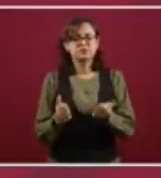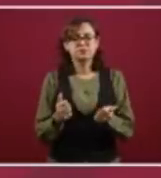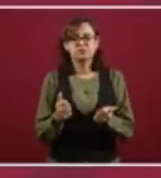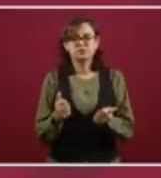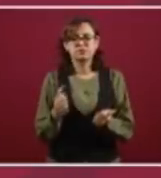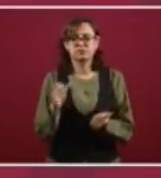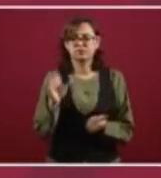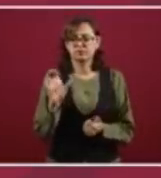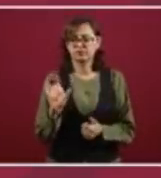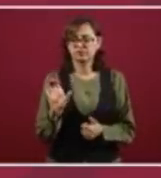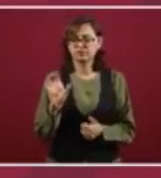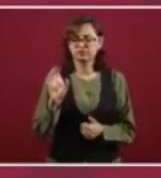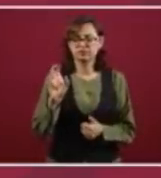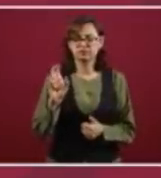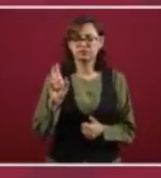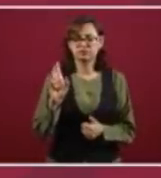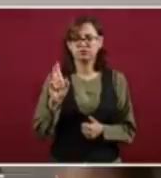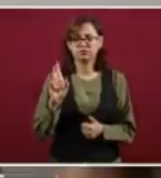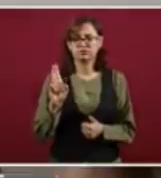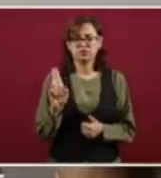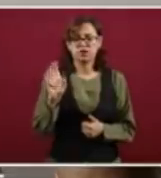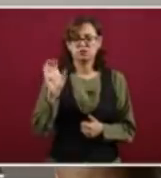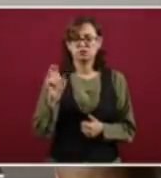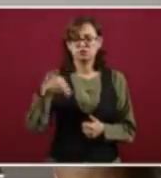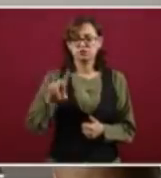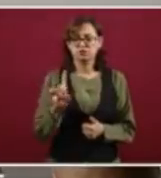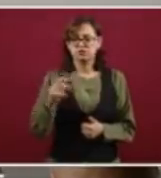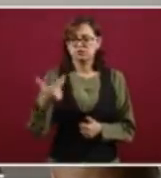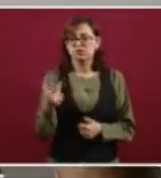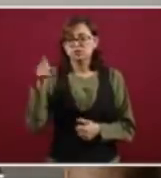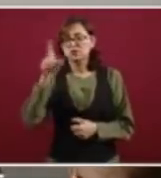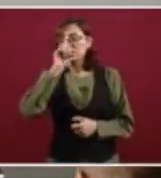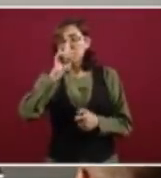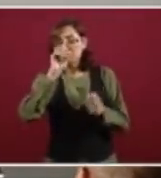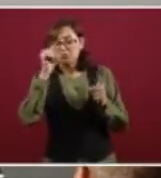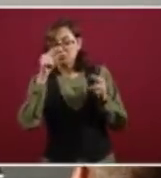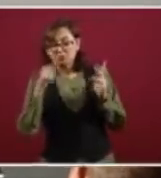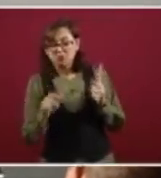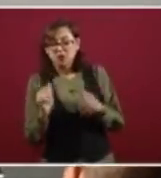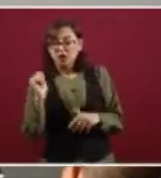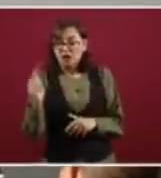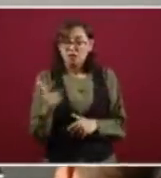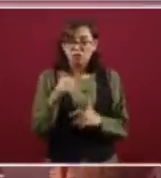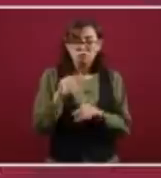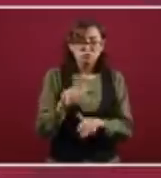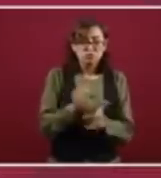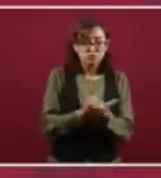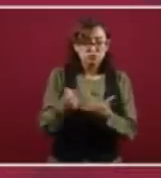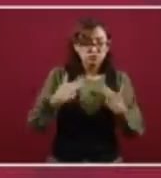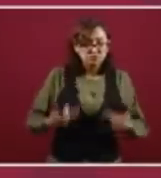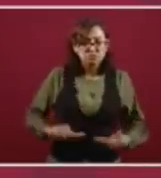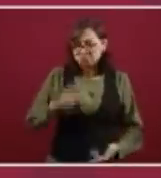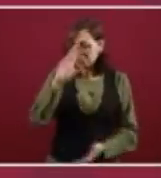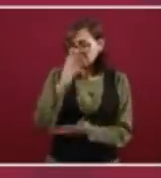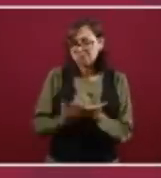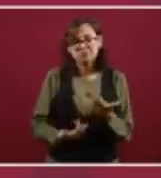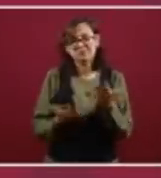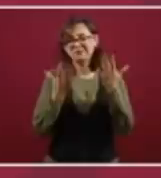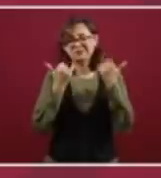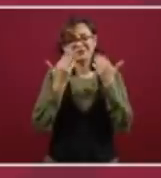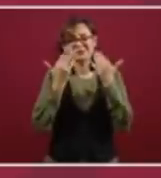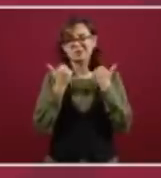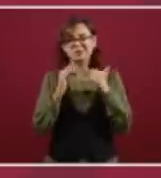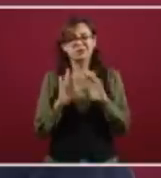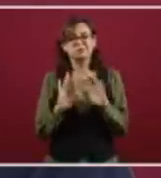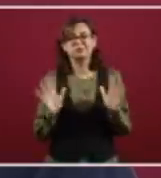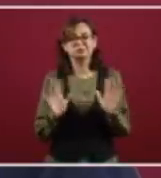de la Comisión de Derechos Humanos por violar derechos humanos, y